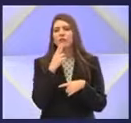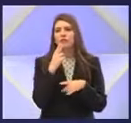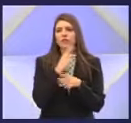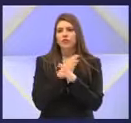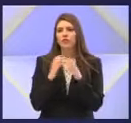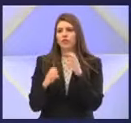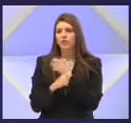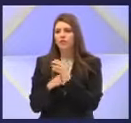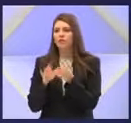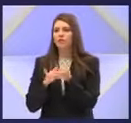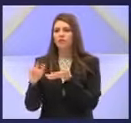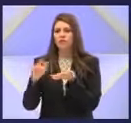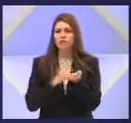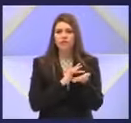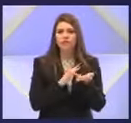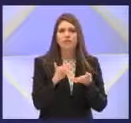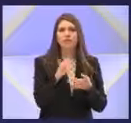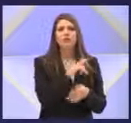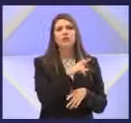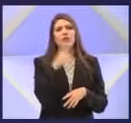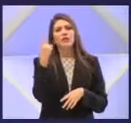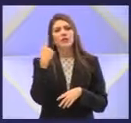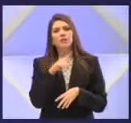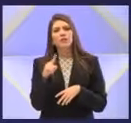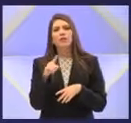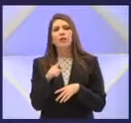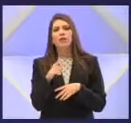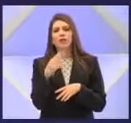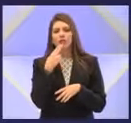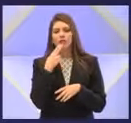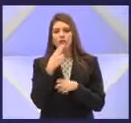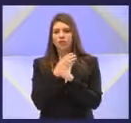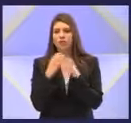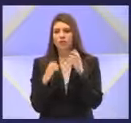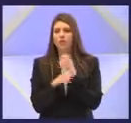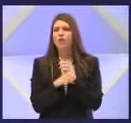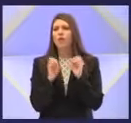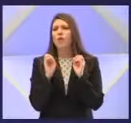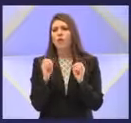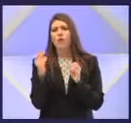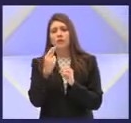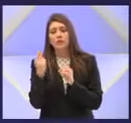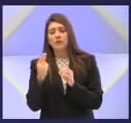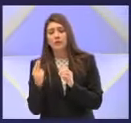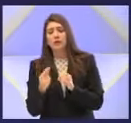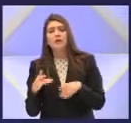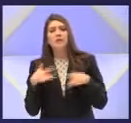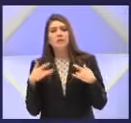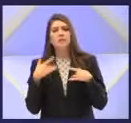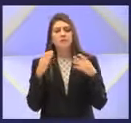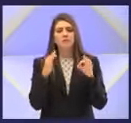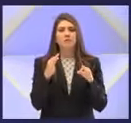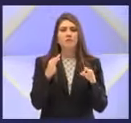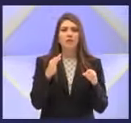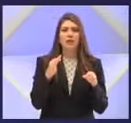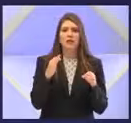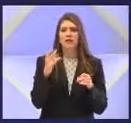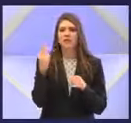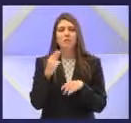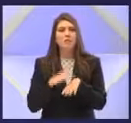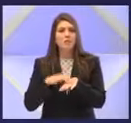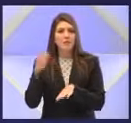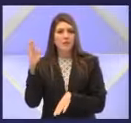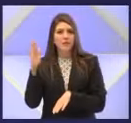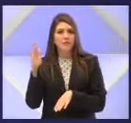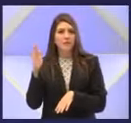cooperativas de producción y de consumo o que satisfacían sus necesidades y esas comunidades hoy